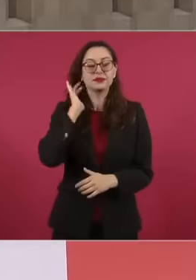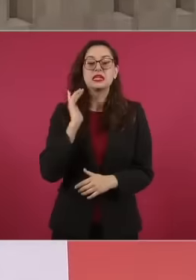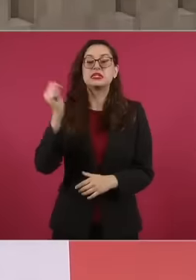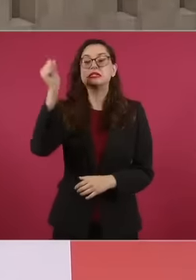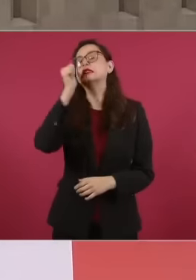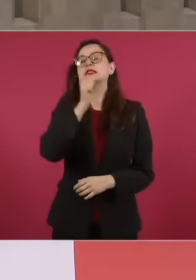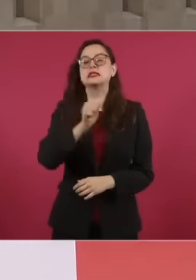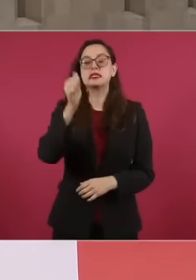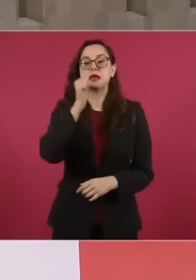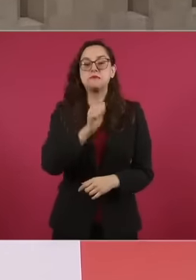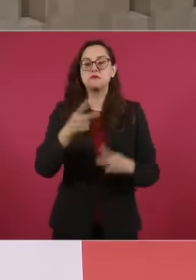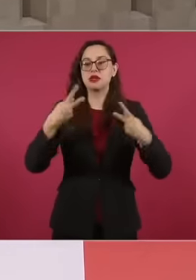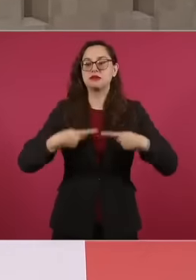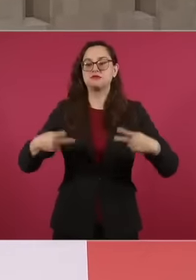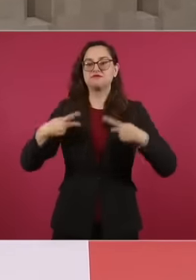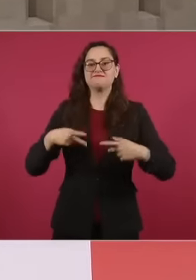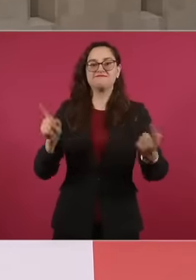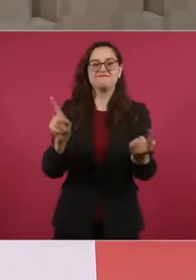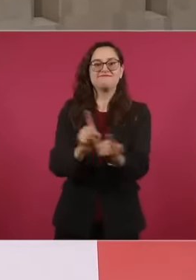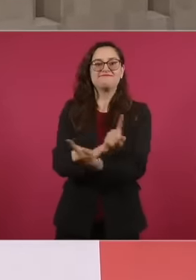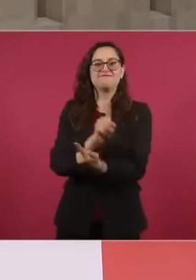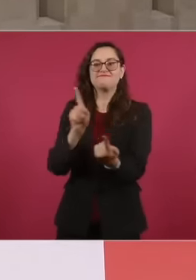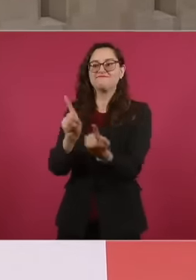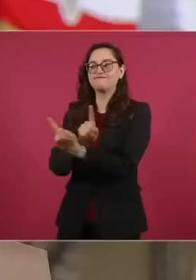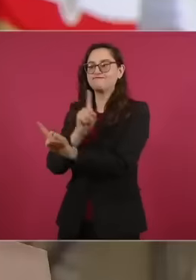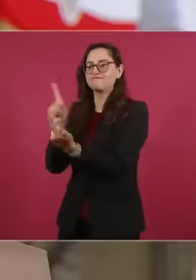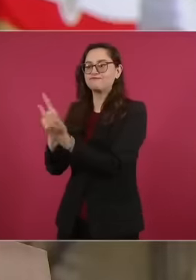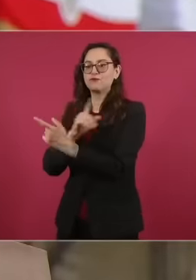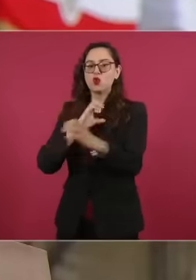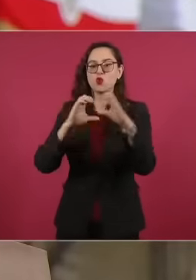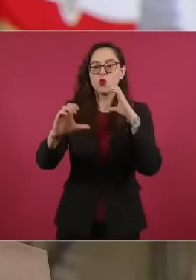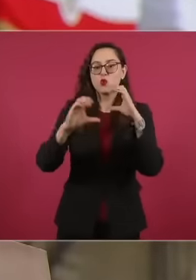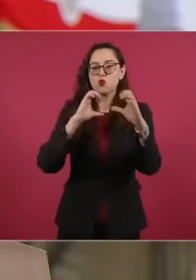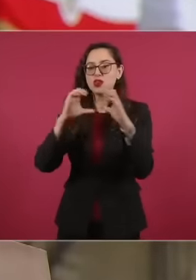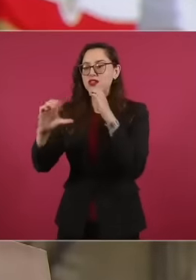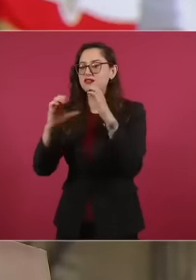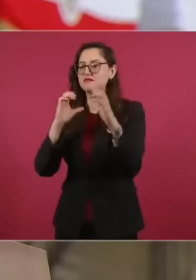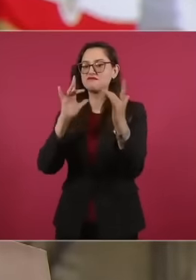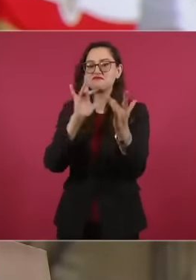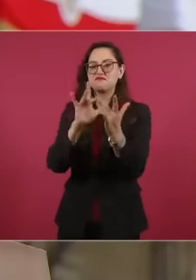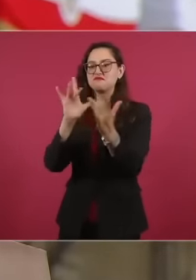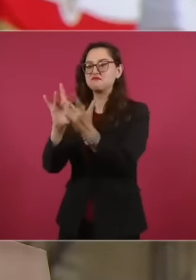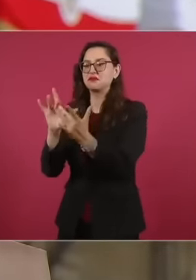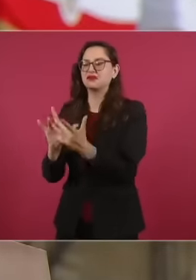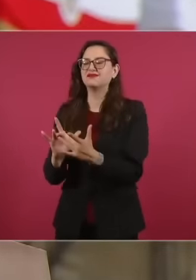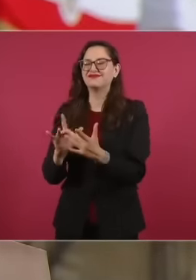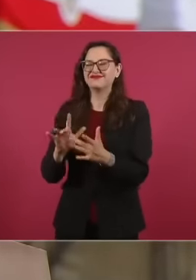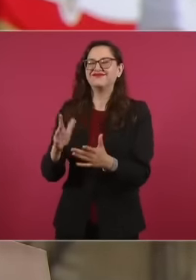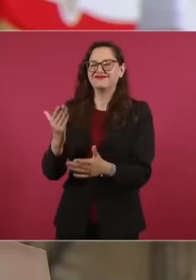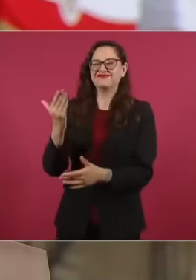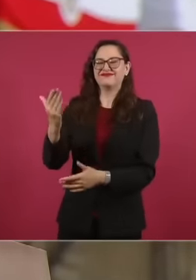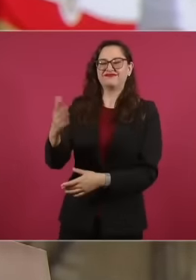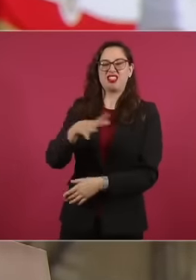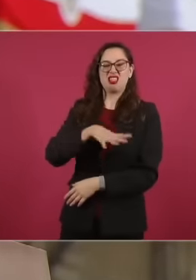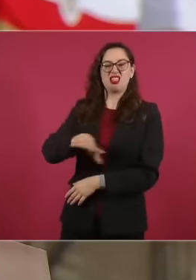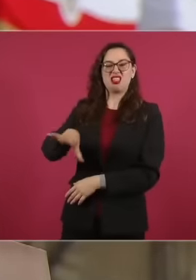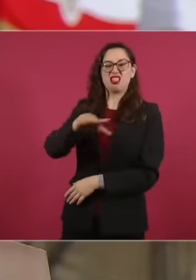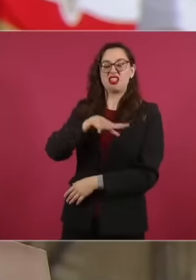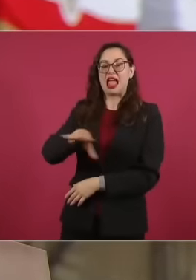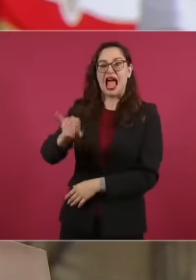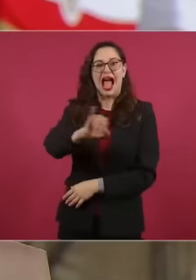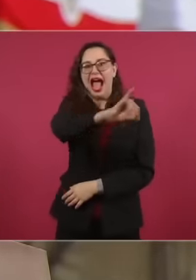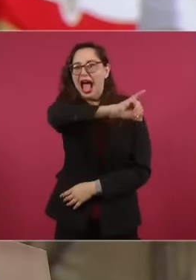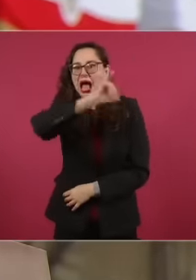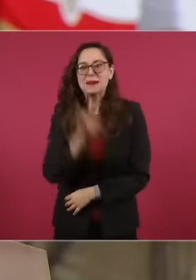mantuvimos comunicación con la gente. Nunca, nunca nos divorciamos del pueblo.